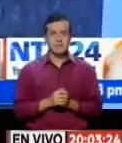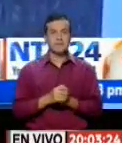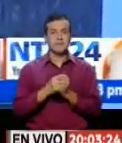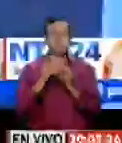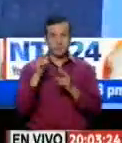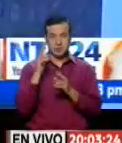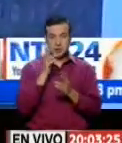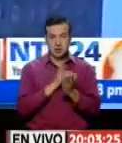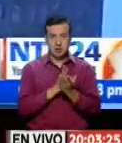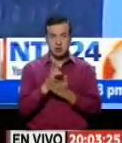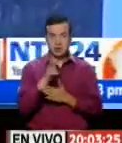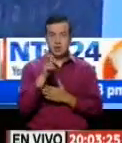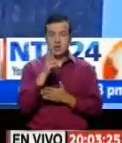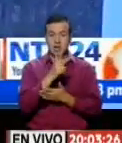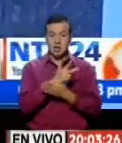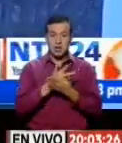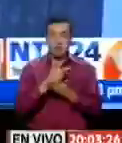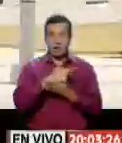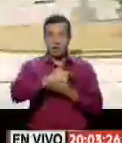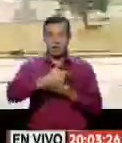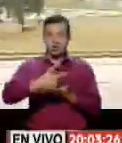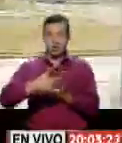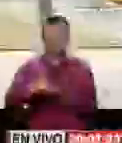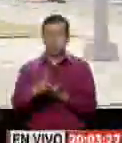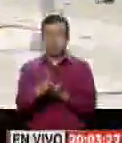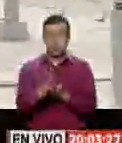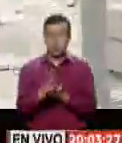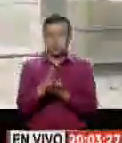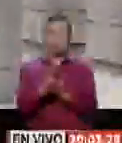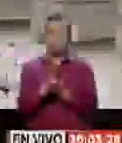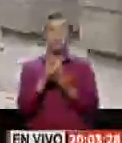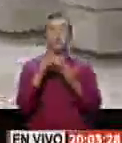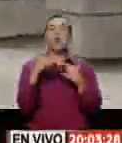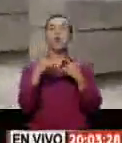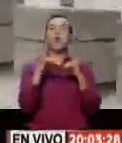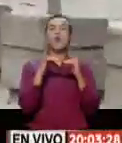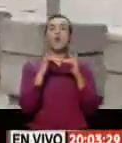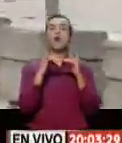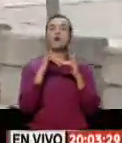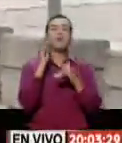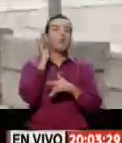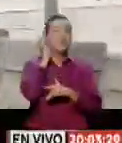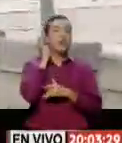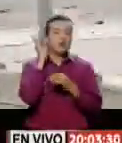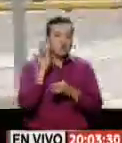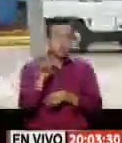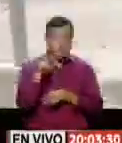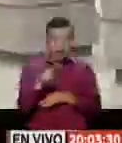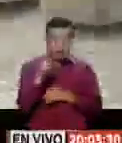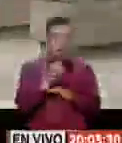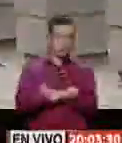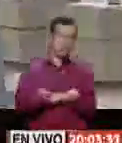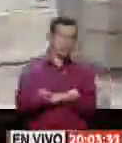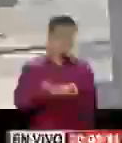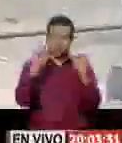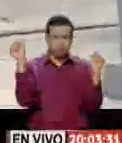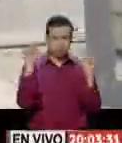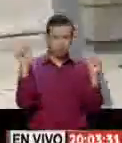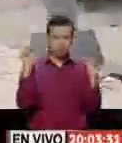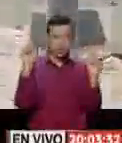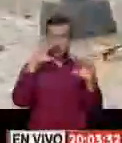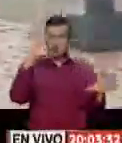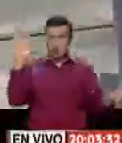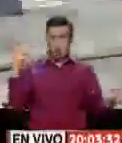recorrer varios minutos, el carro dio reversa y fue hacia los dormitorios de las mujeres, donde finalmente explotó. Es decir, todo